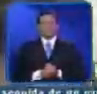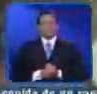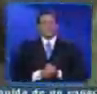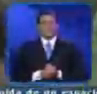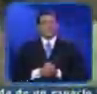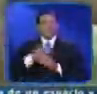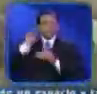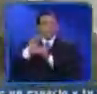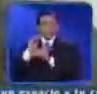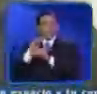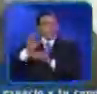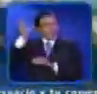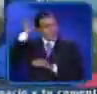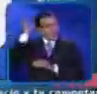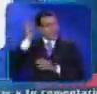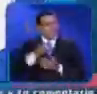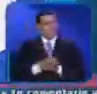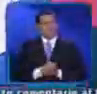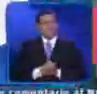Cuidados del cabello.